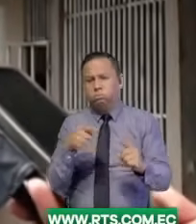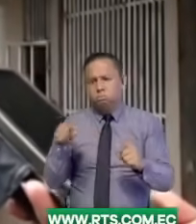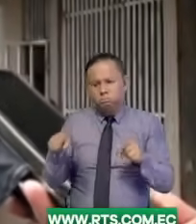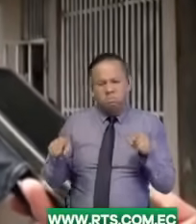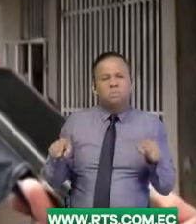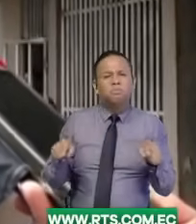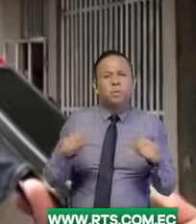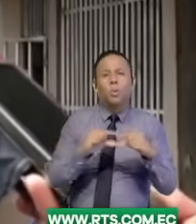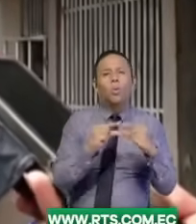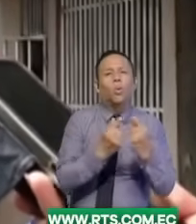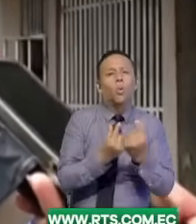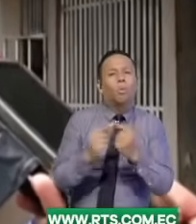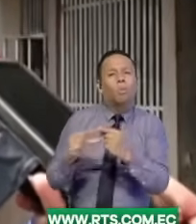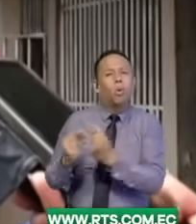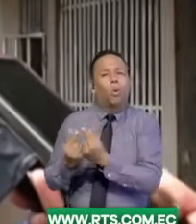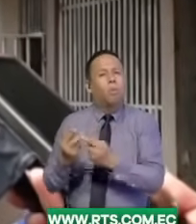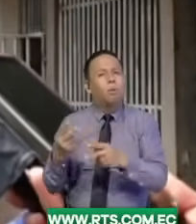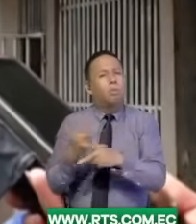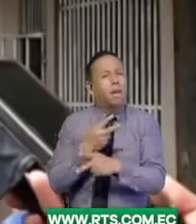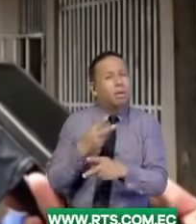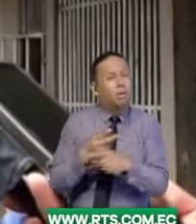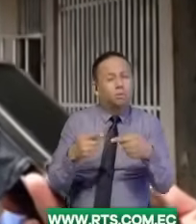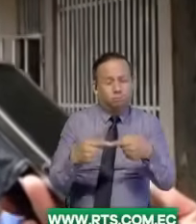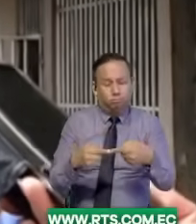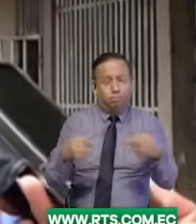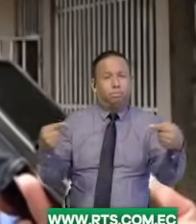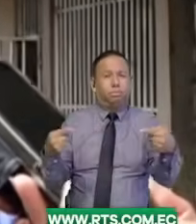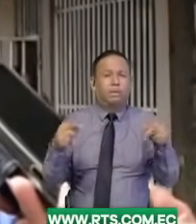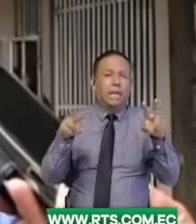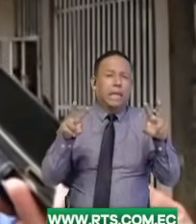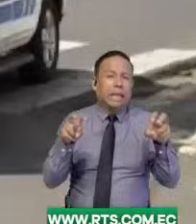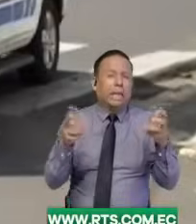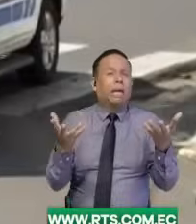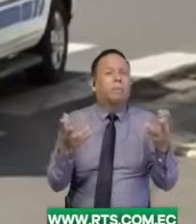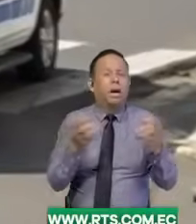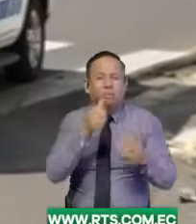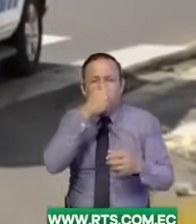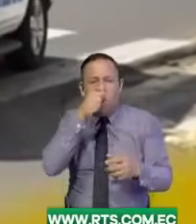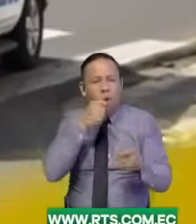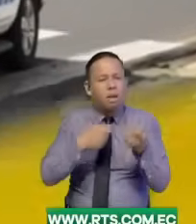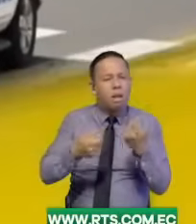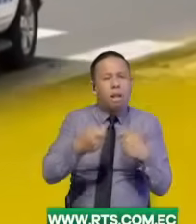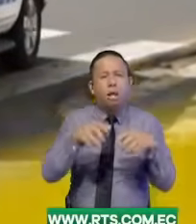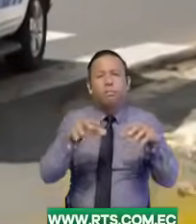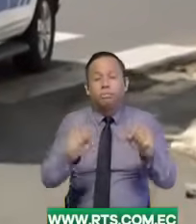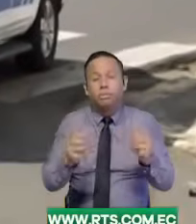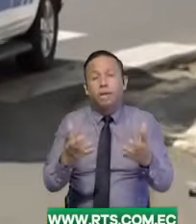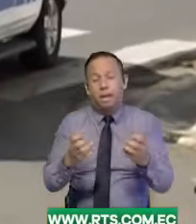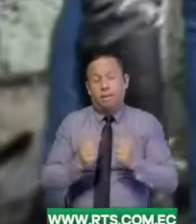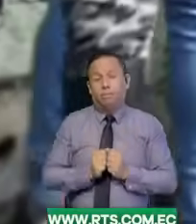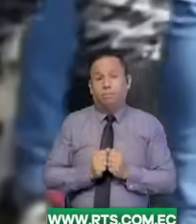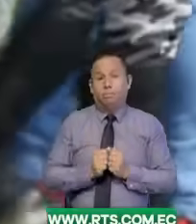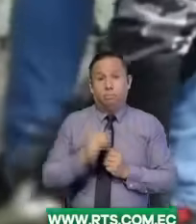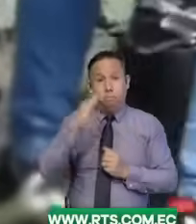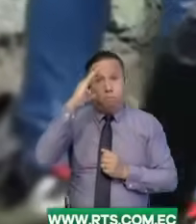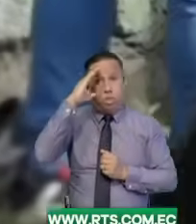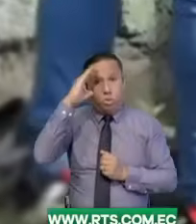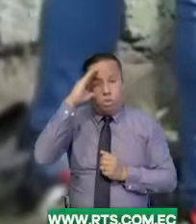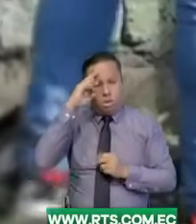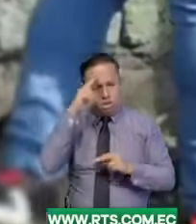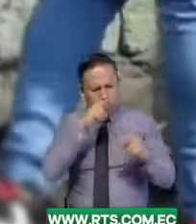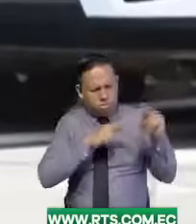entre organizaciones por disputas de territorios. La DINASET busca a los implicados en este horrendo